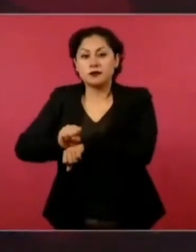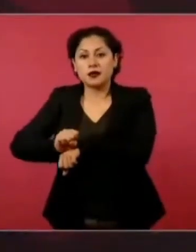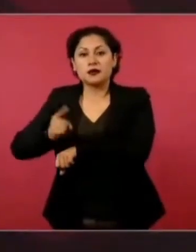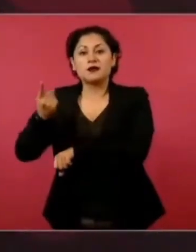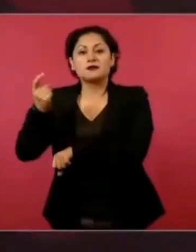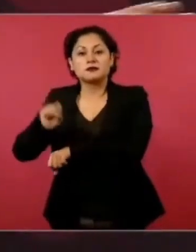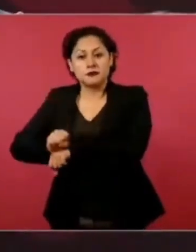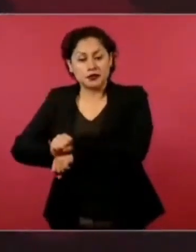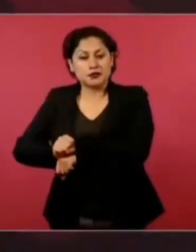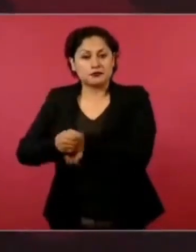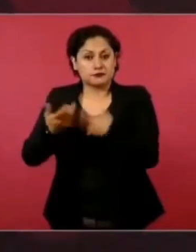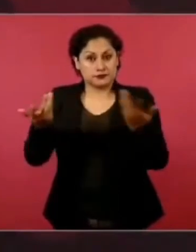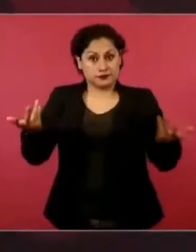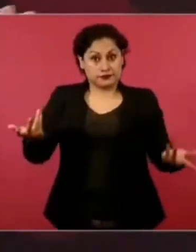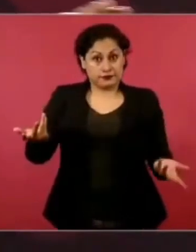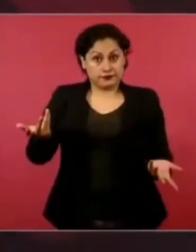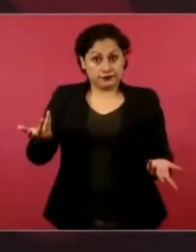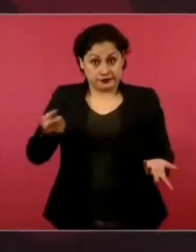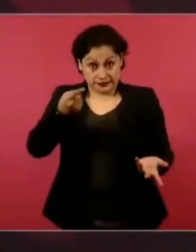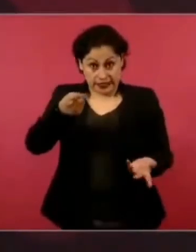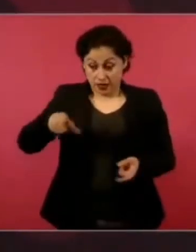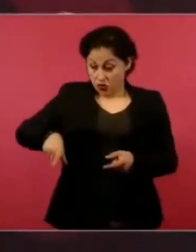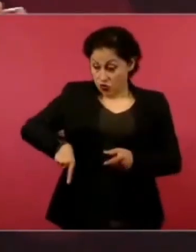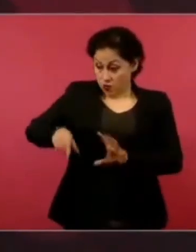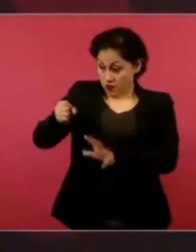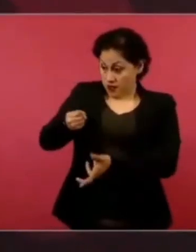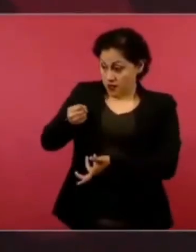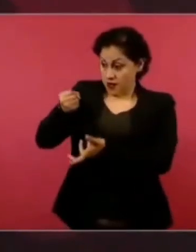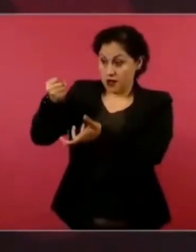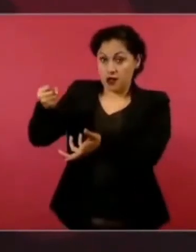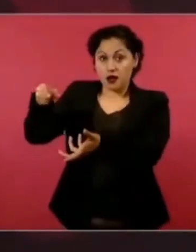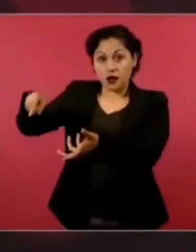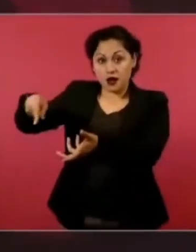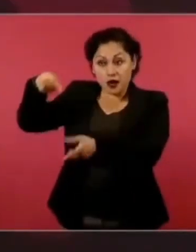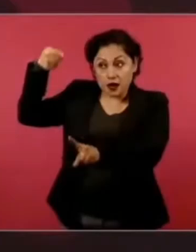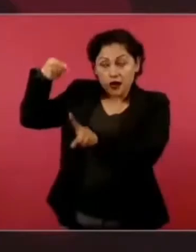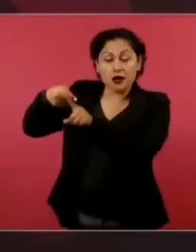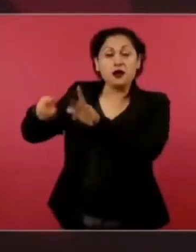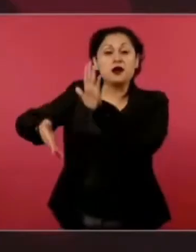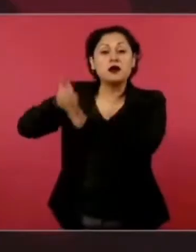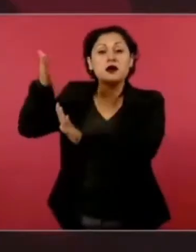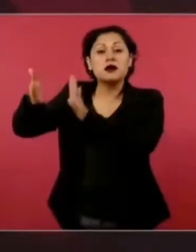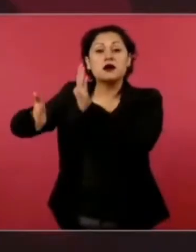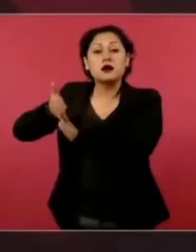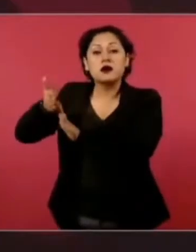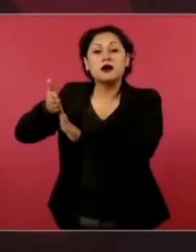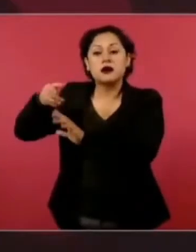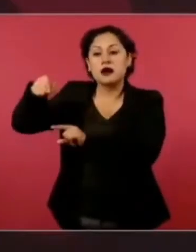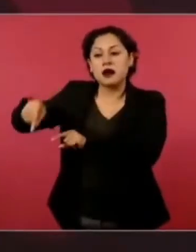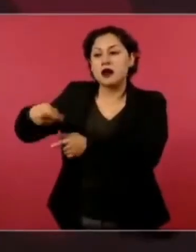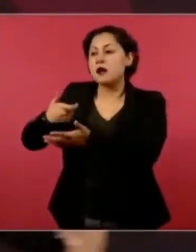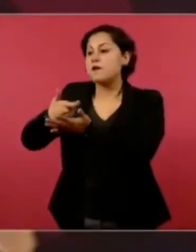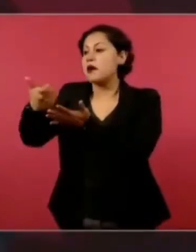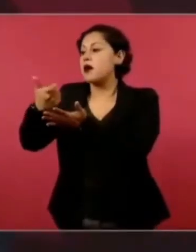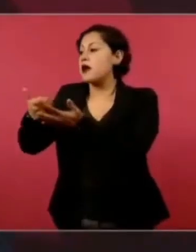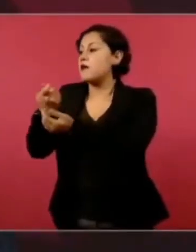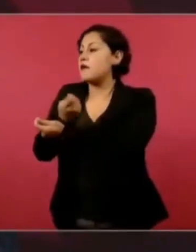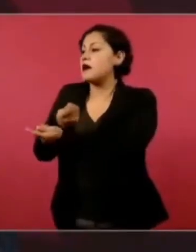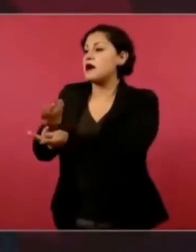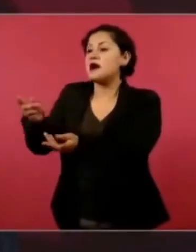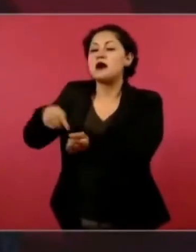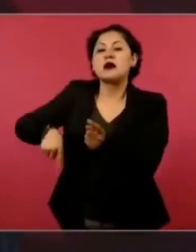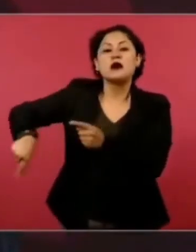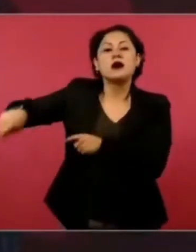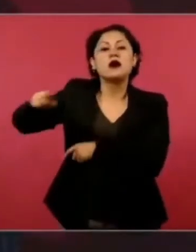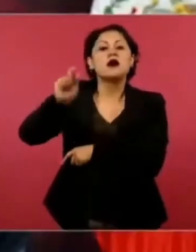Imagínense la derrama para el comercio, para toda la actividad económica.